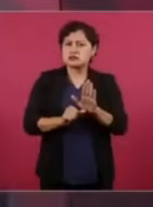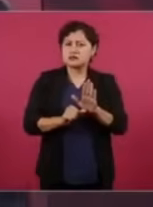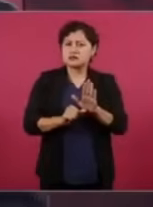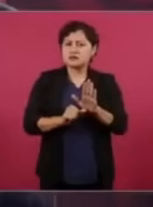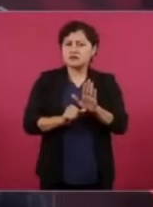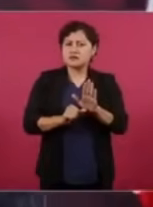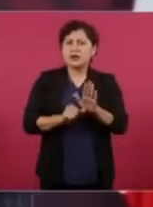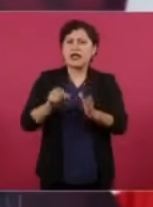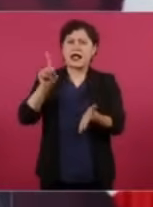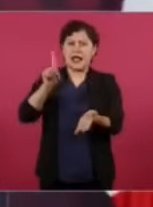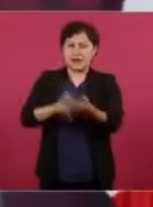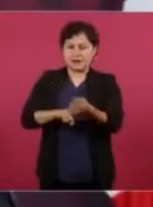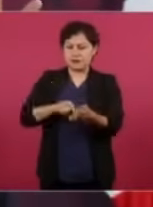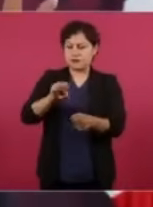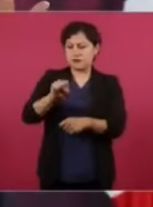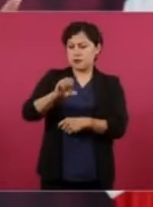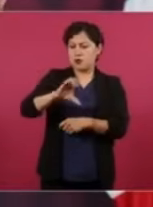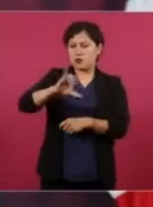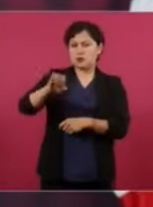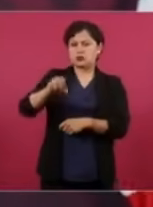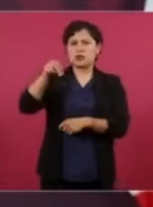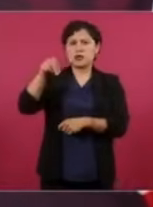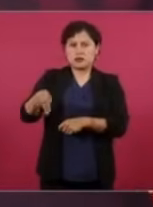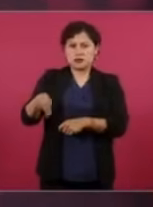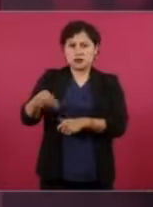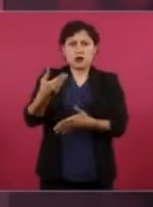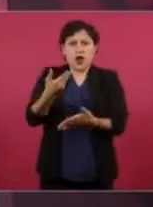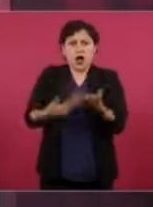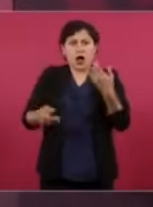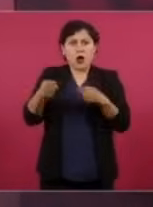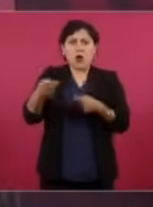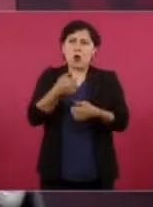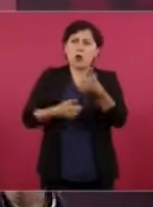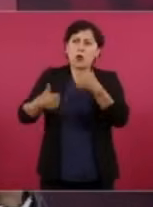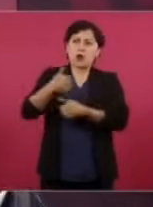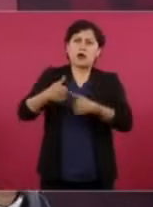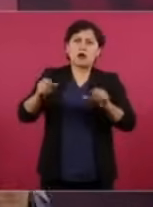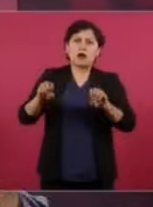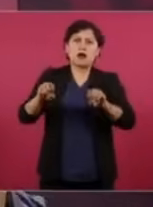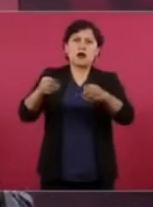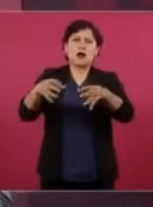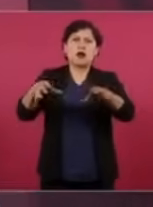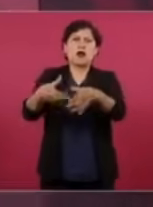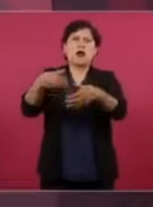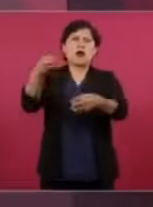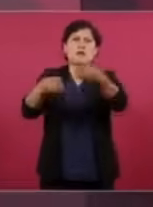la Suprema Corte, es ministro, y lo liquidan